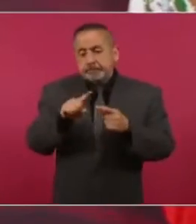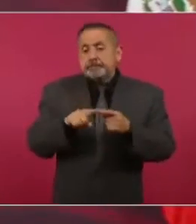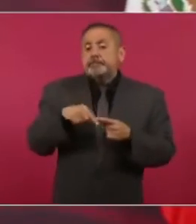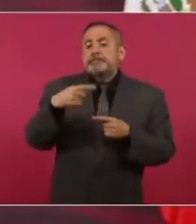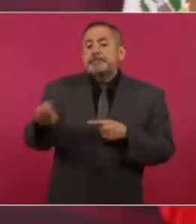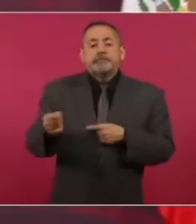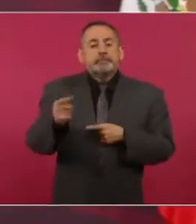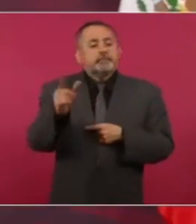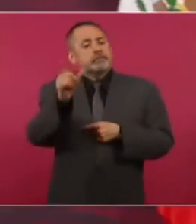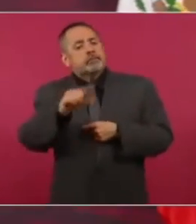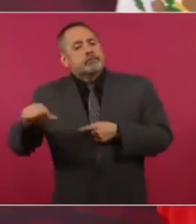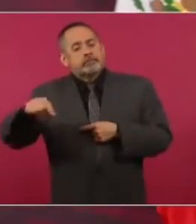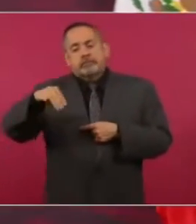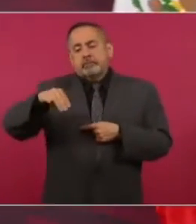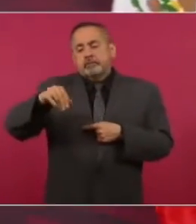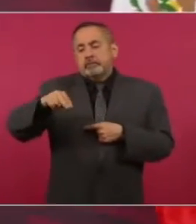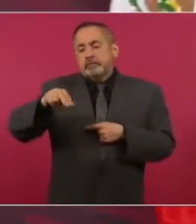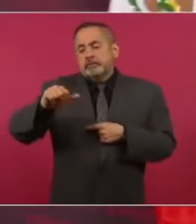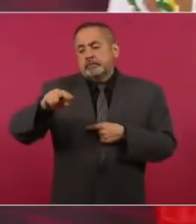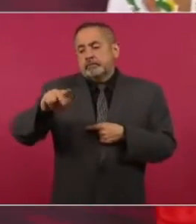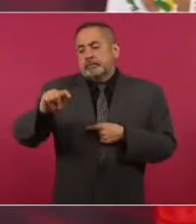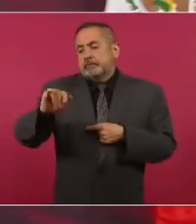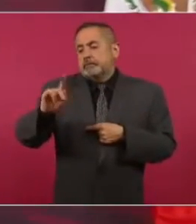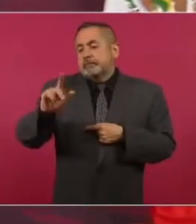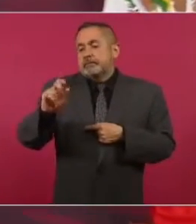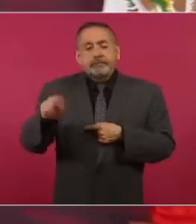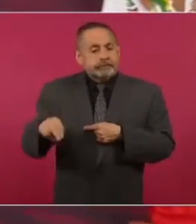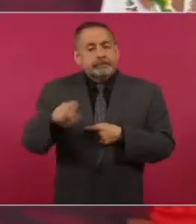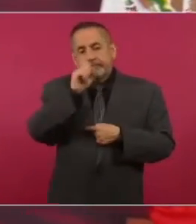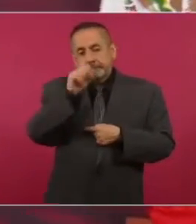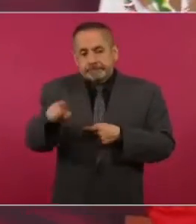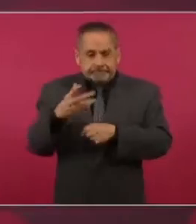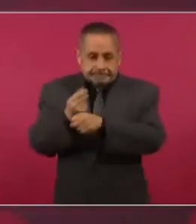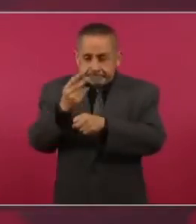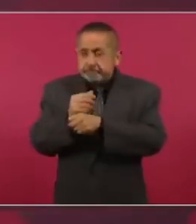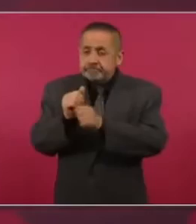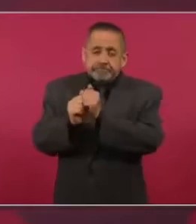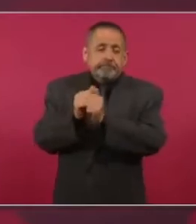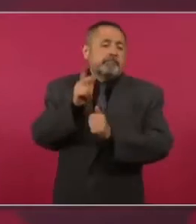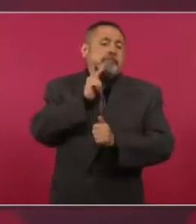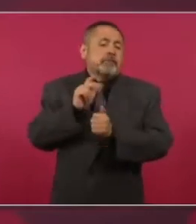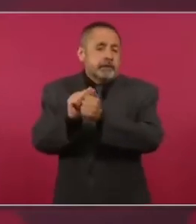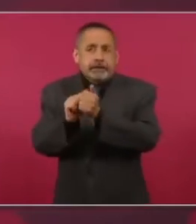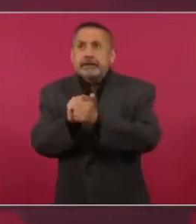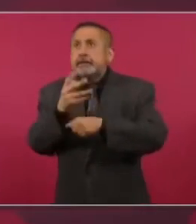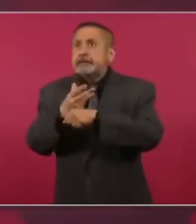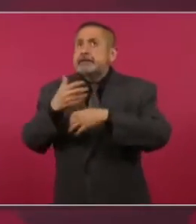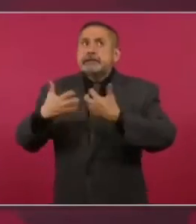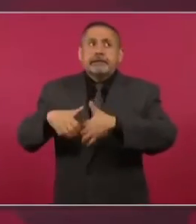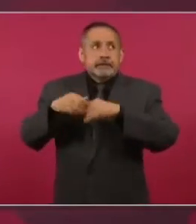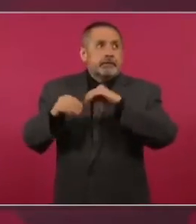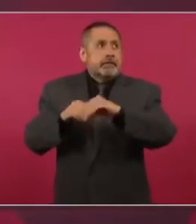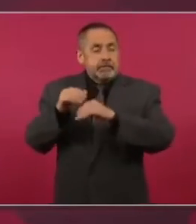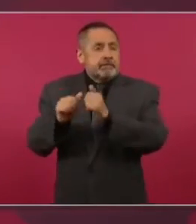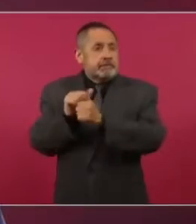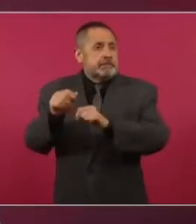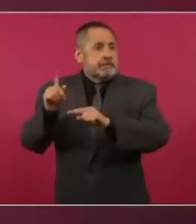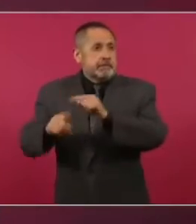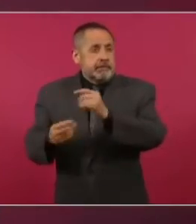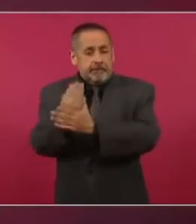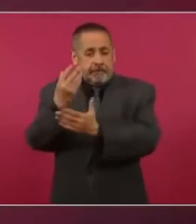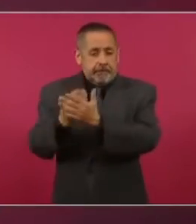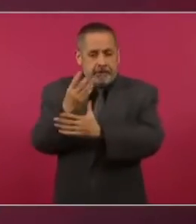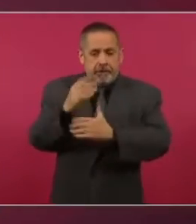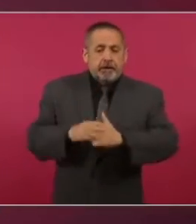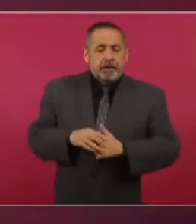Golfo, en Minatitlán, también se está rehabilitando la refinería. Se va a crear